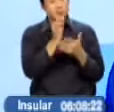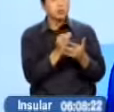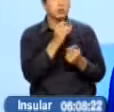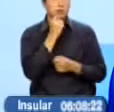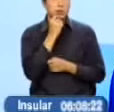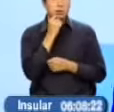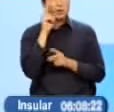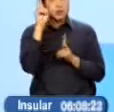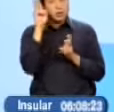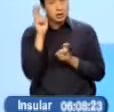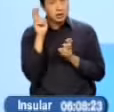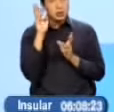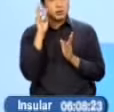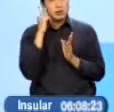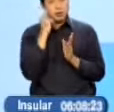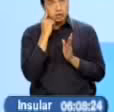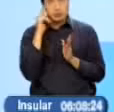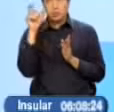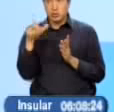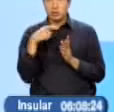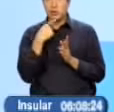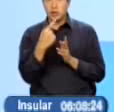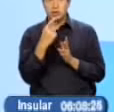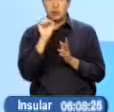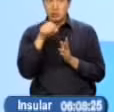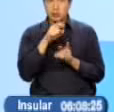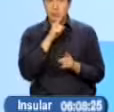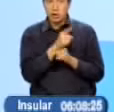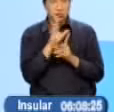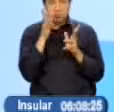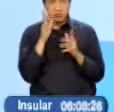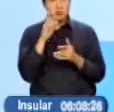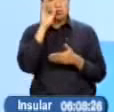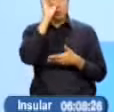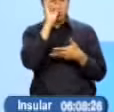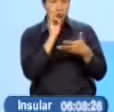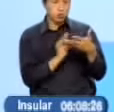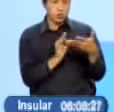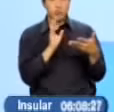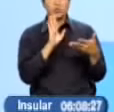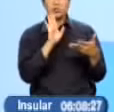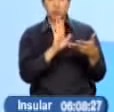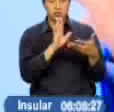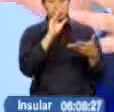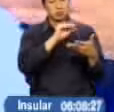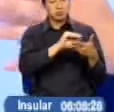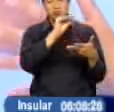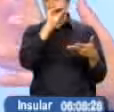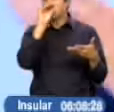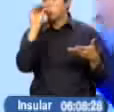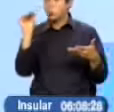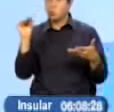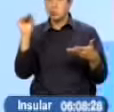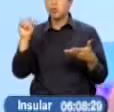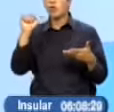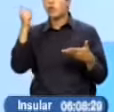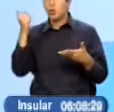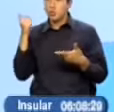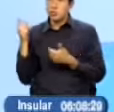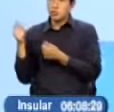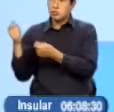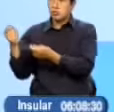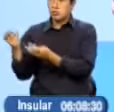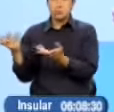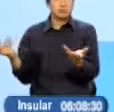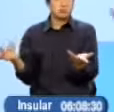supuestamente de la acusación ni siquiera ella reconoce este hecho pero cogió el presupuesto de acuerdo a la acusación y lo ubicó hacia otra tarea